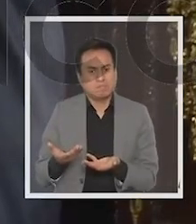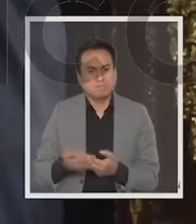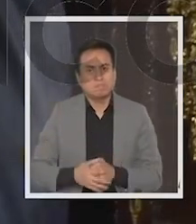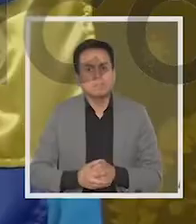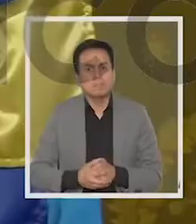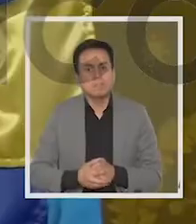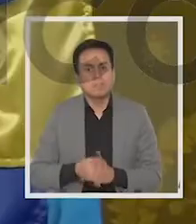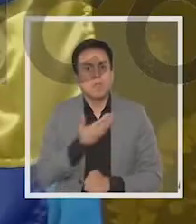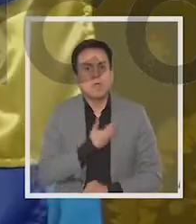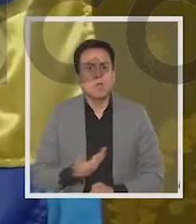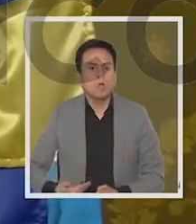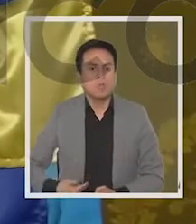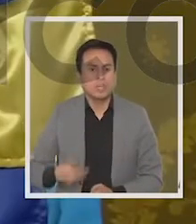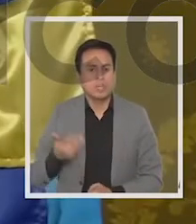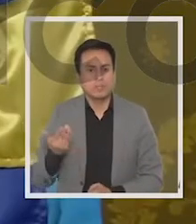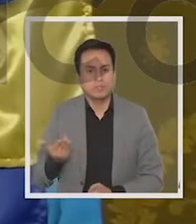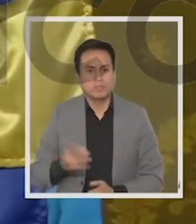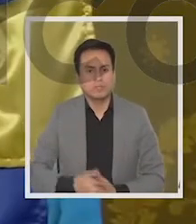un gobierno.